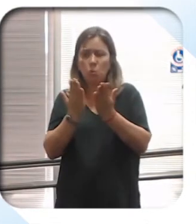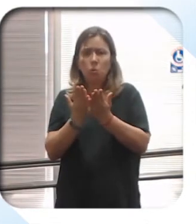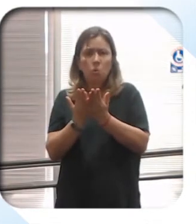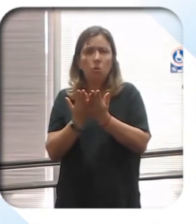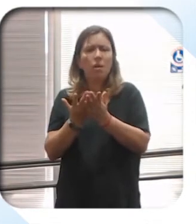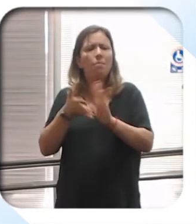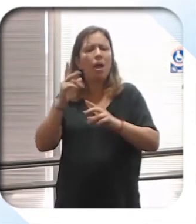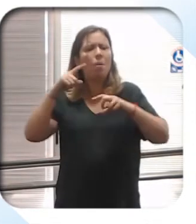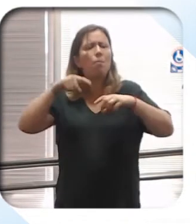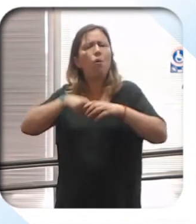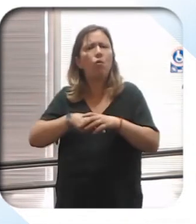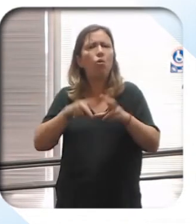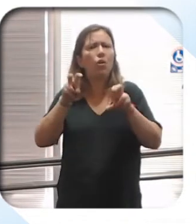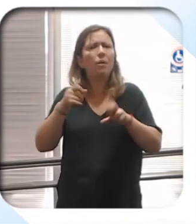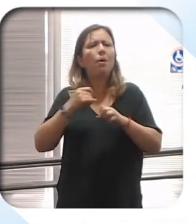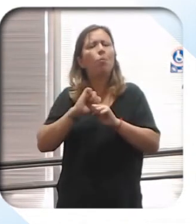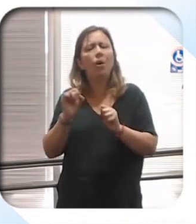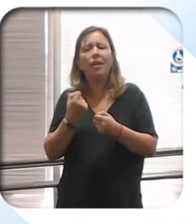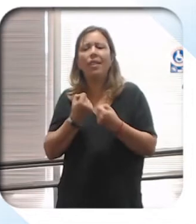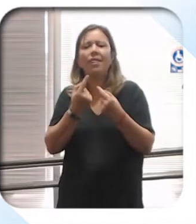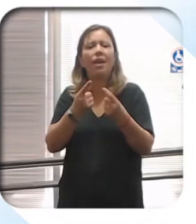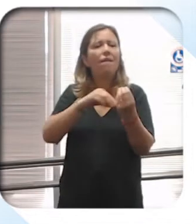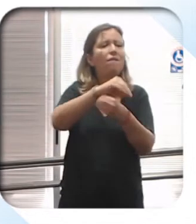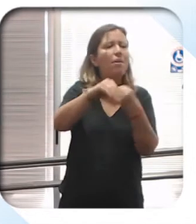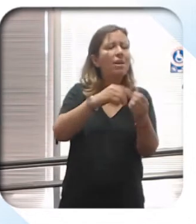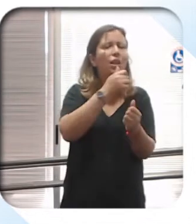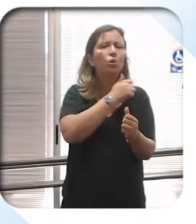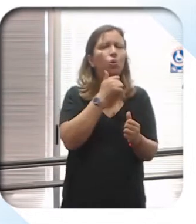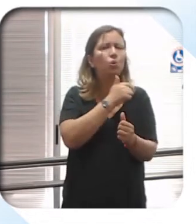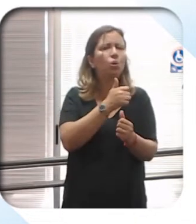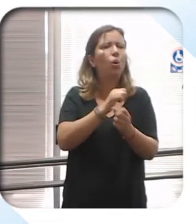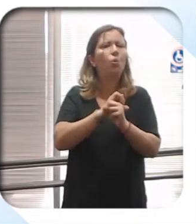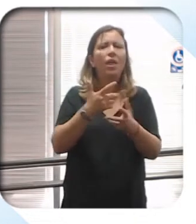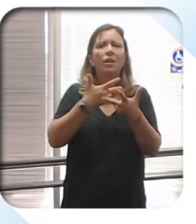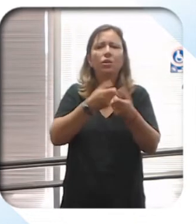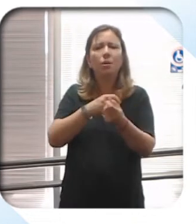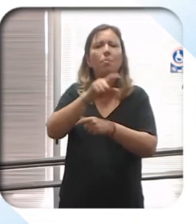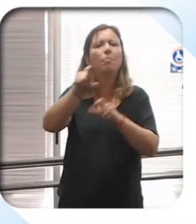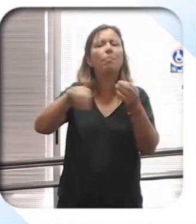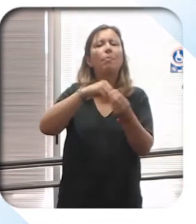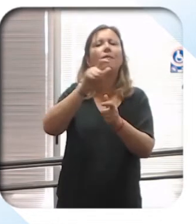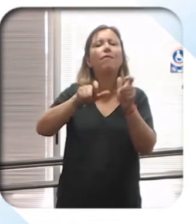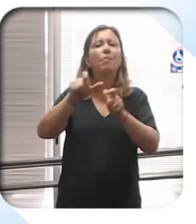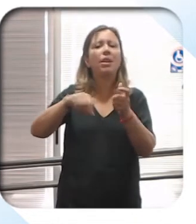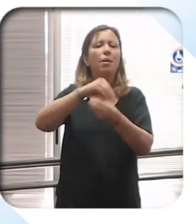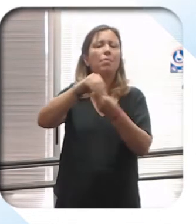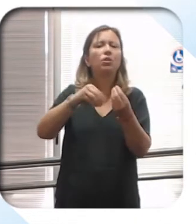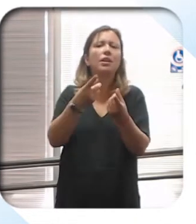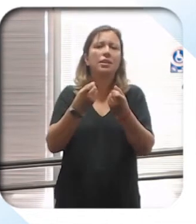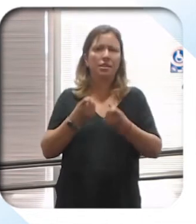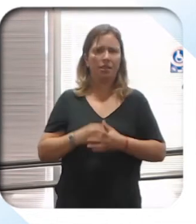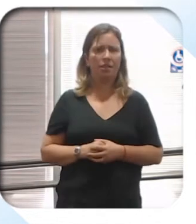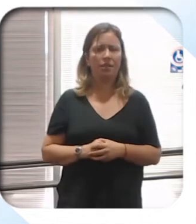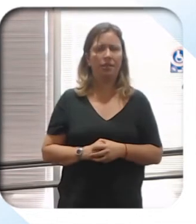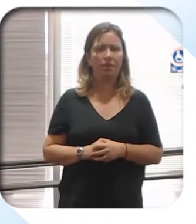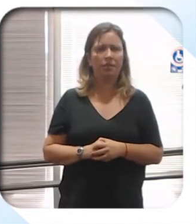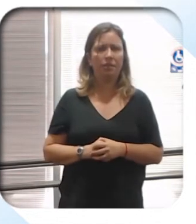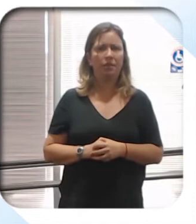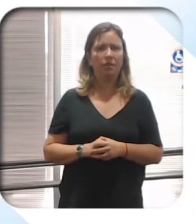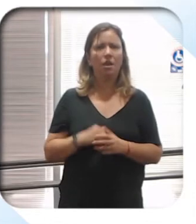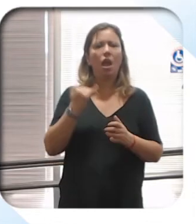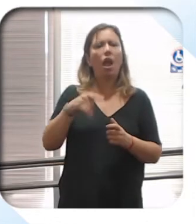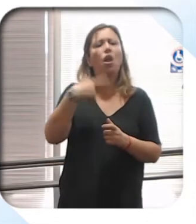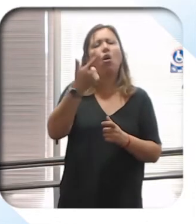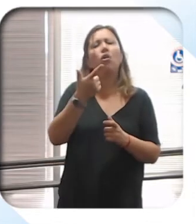para profundizar y tratar de dar herramientas a esas familias, a esas personas que necesitan. Y que traen